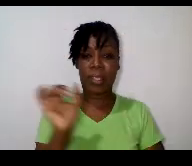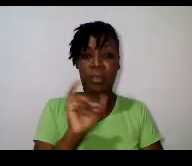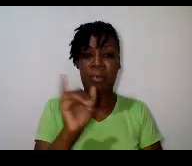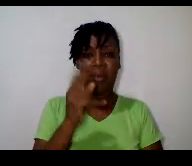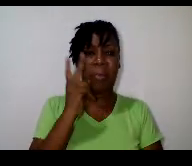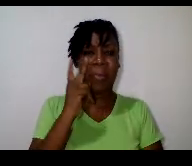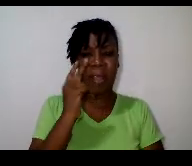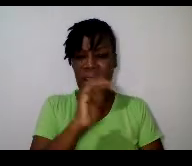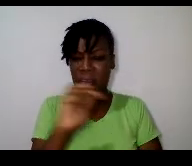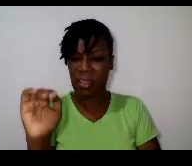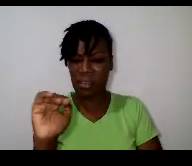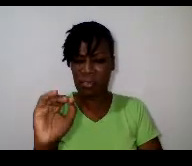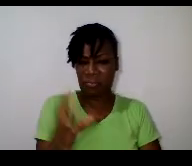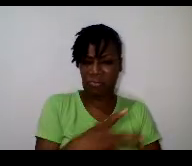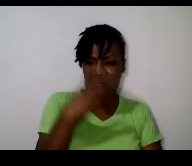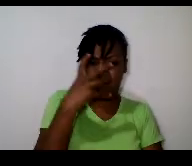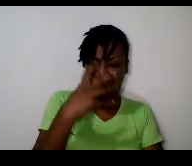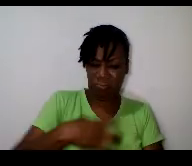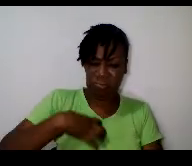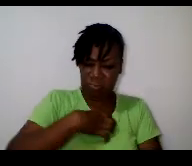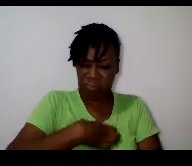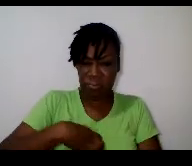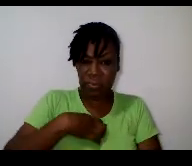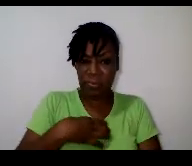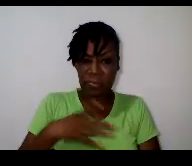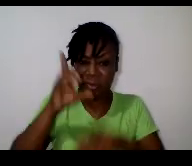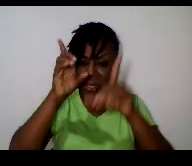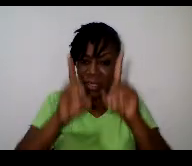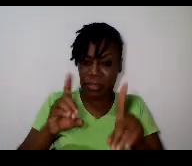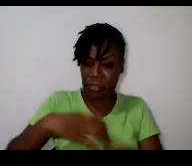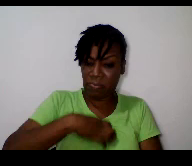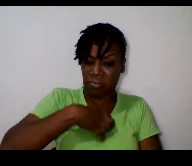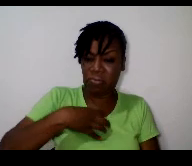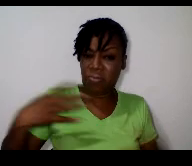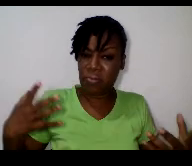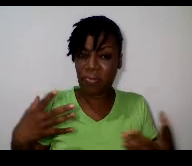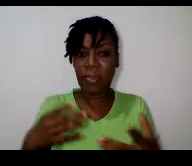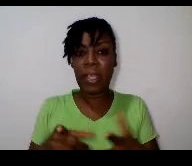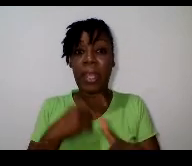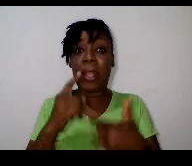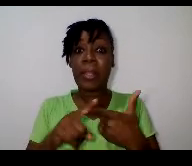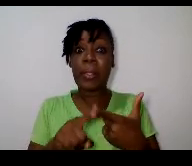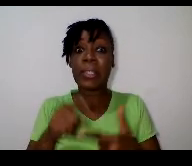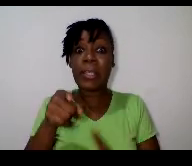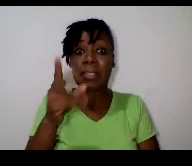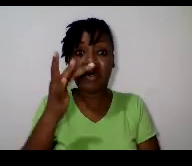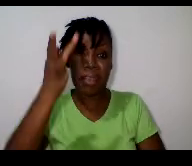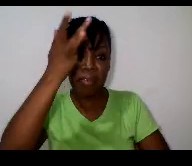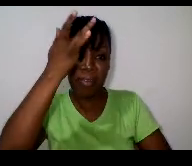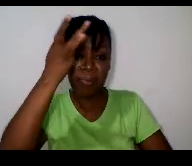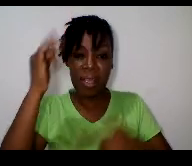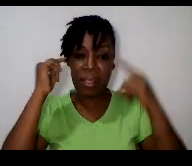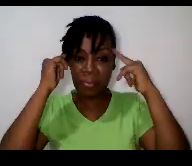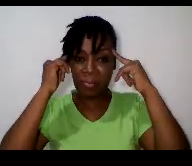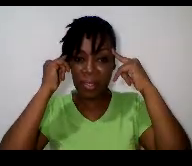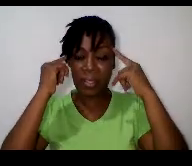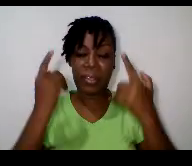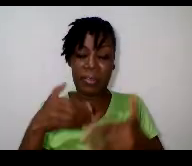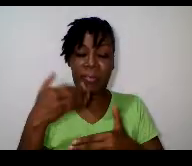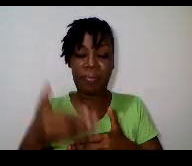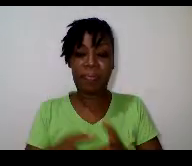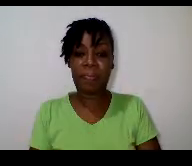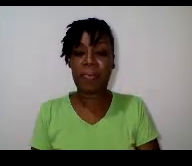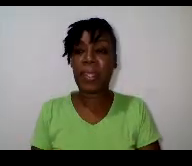más agresivos, con decisiones más impulsivas, y a largo plazo se traducen en enfermedades mentales. También